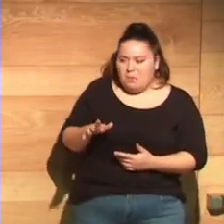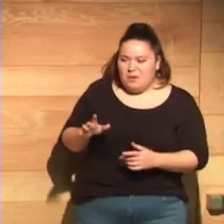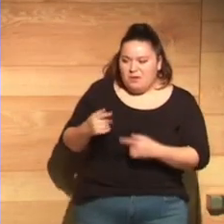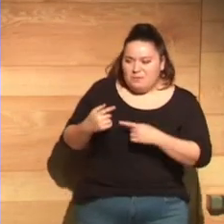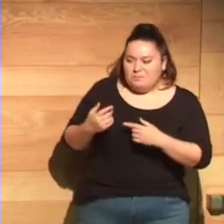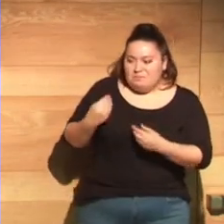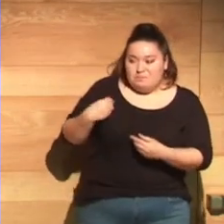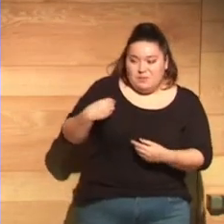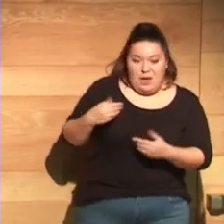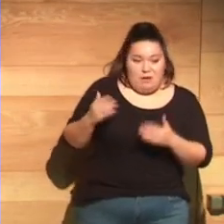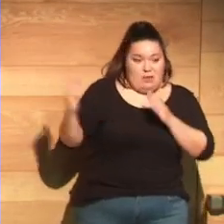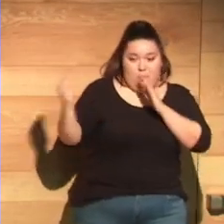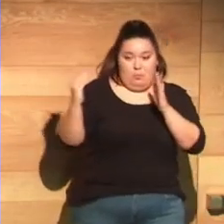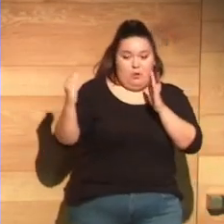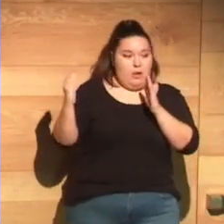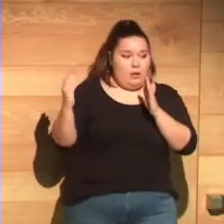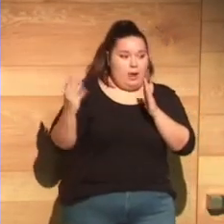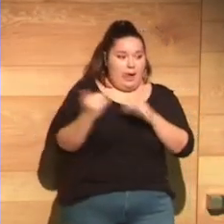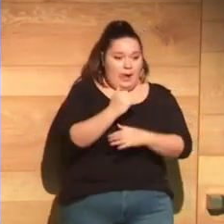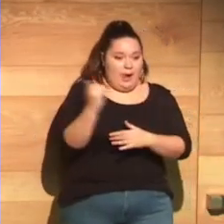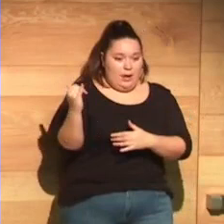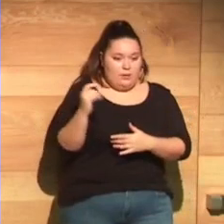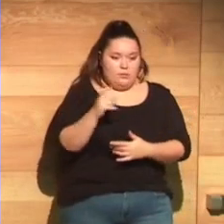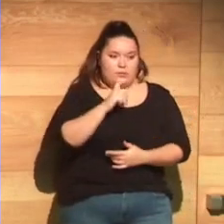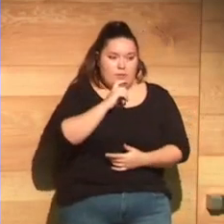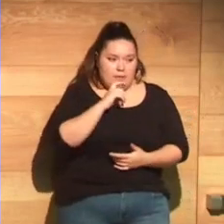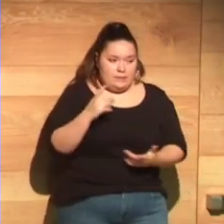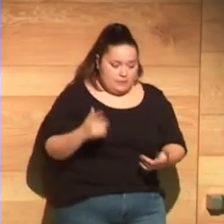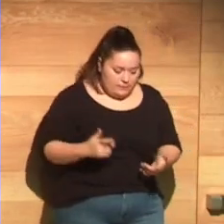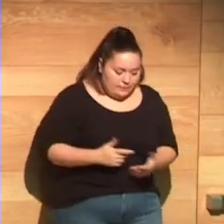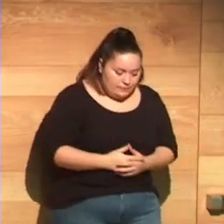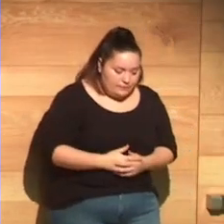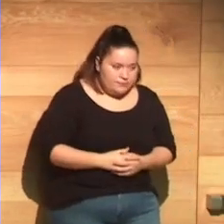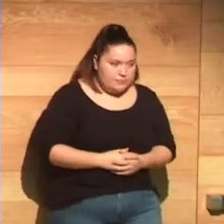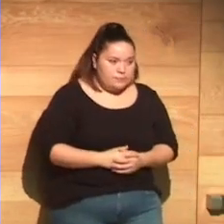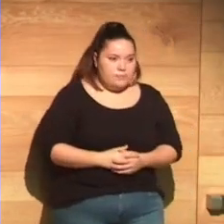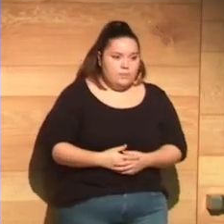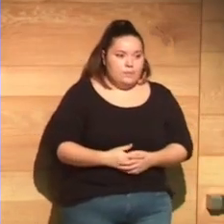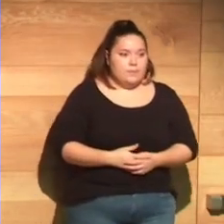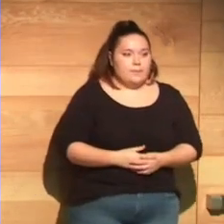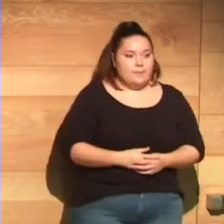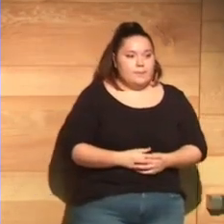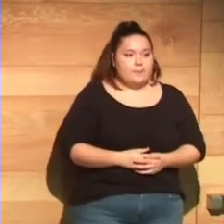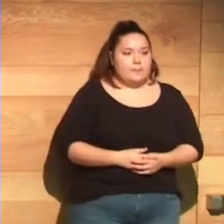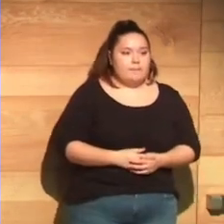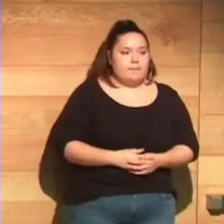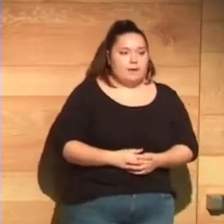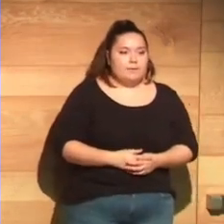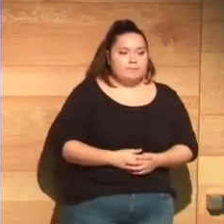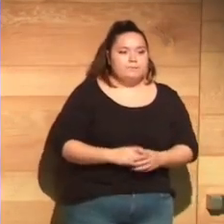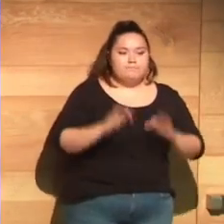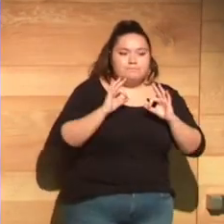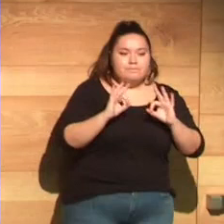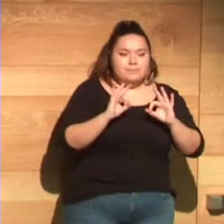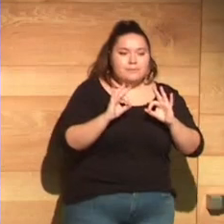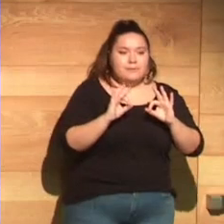como de repente mirar y saber que lo que hay detrás es una persona como cualquier otra. Esto era difícil en aquella época y todavía más difícil, menos mal que